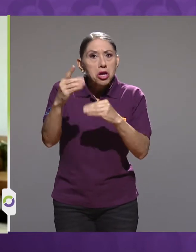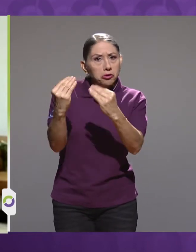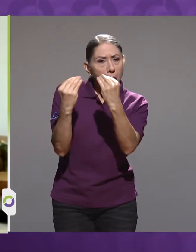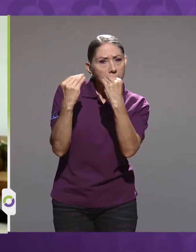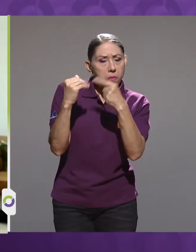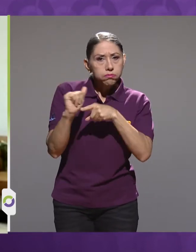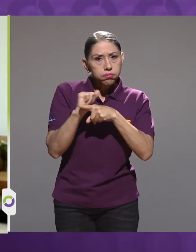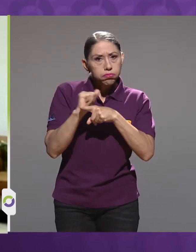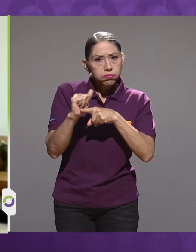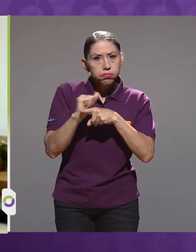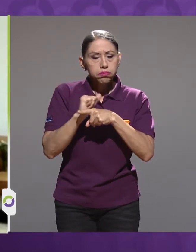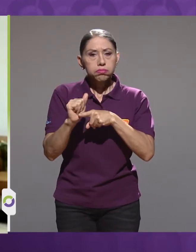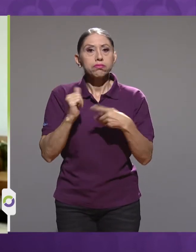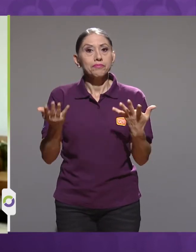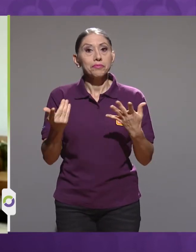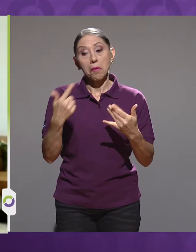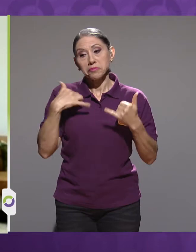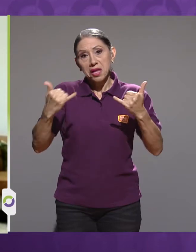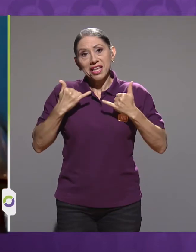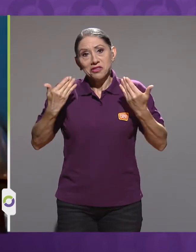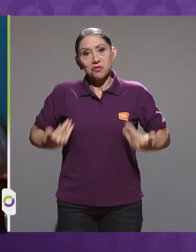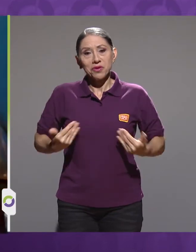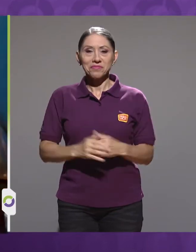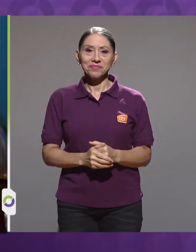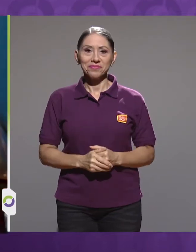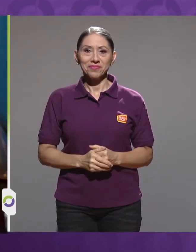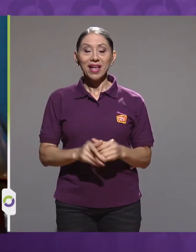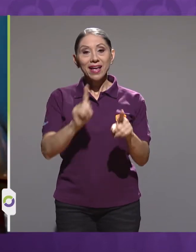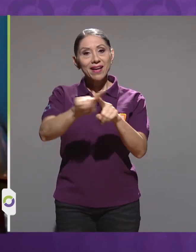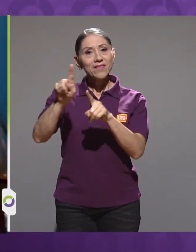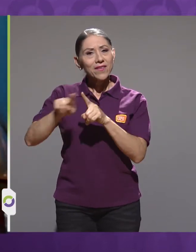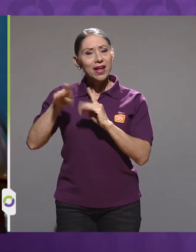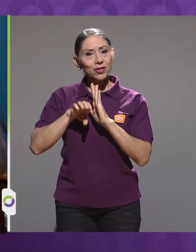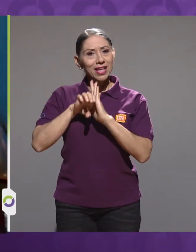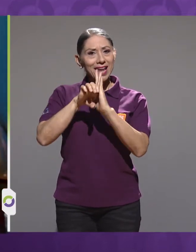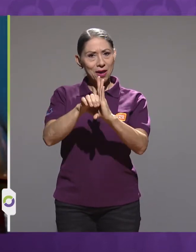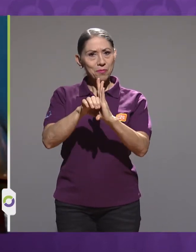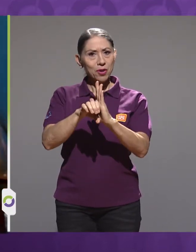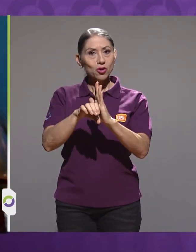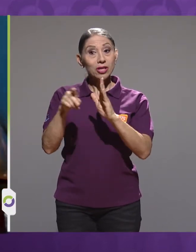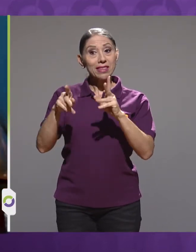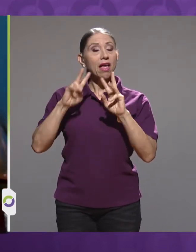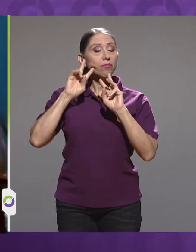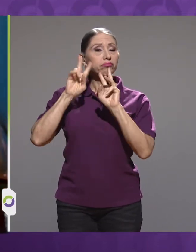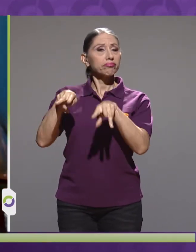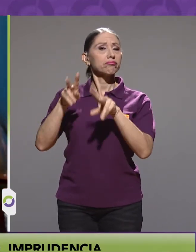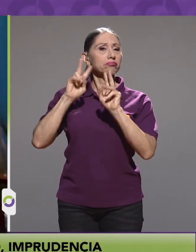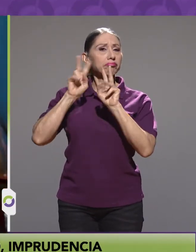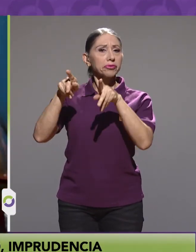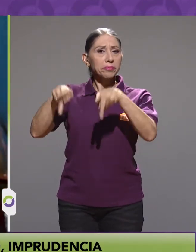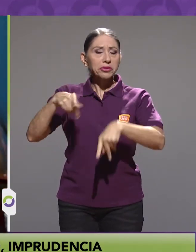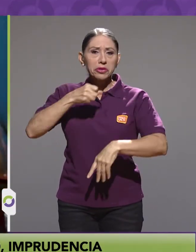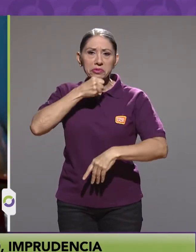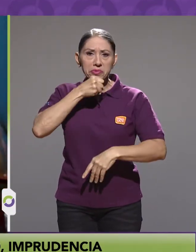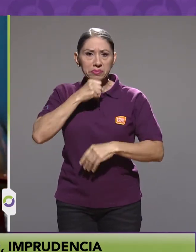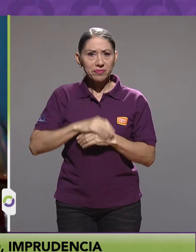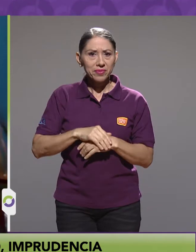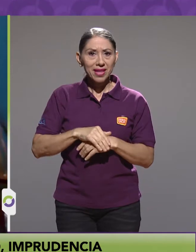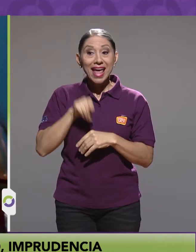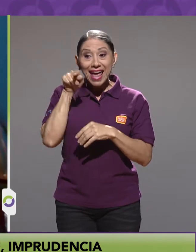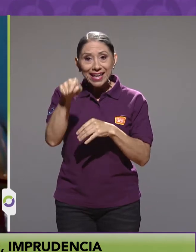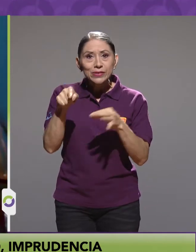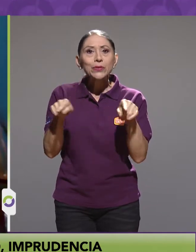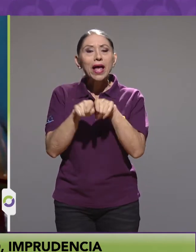entrenamientos y pues aquí estoy. Hay varios ejemplos de negligencia porque tiene también que ver con